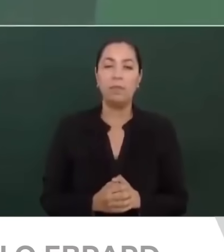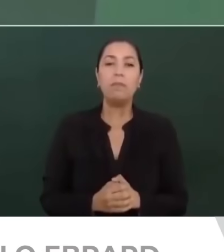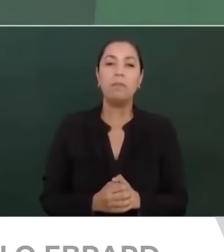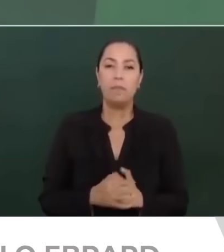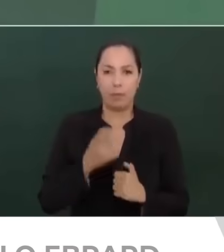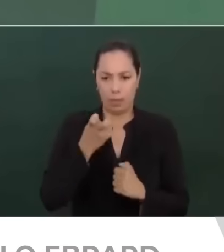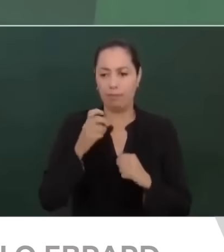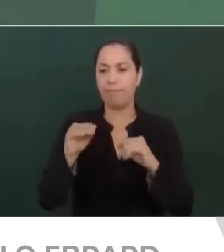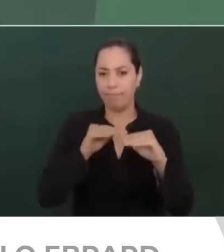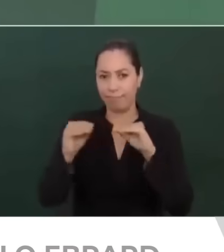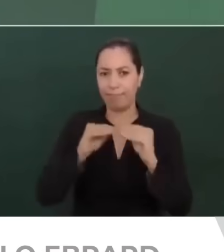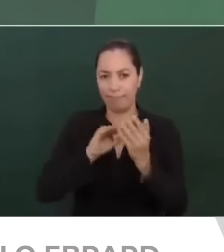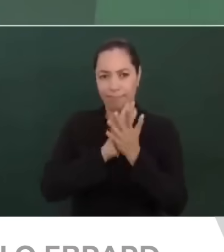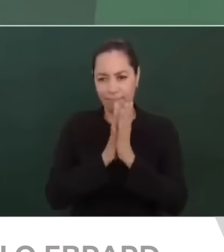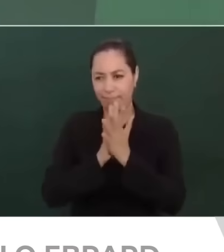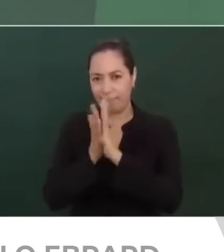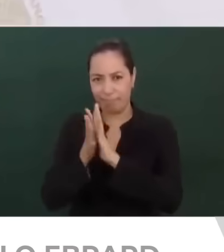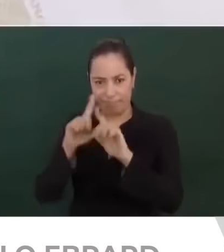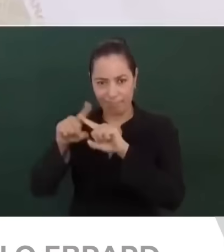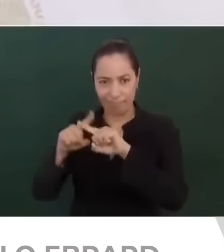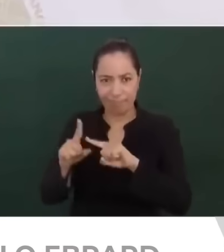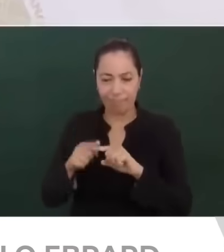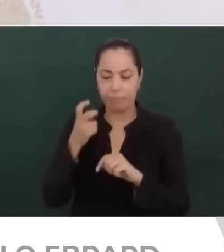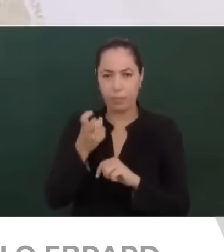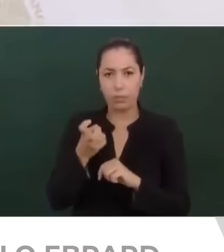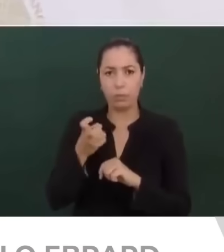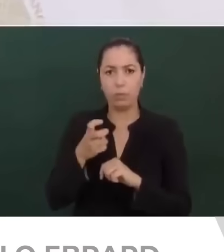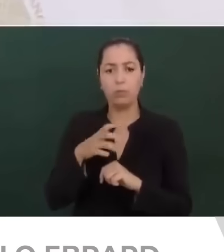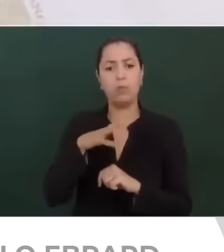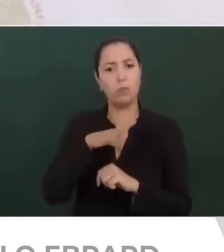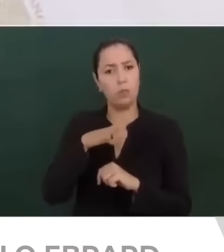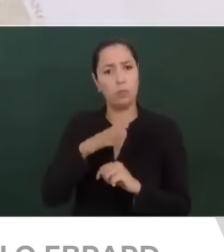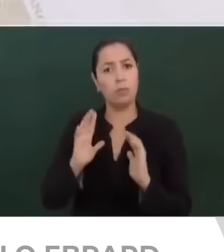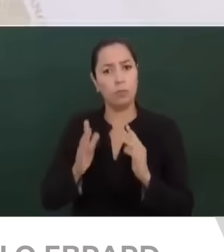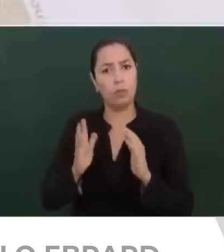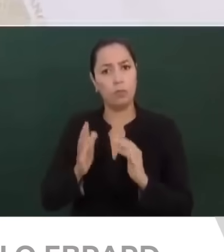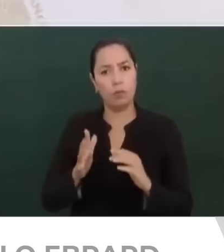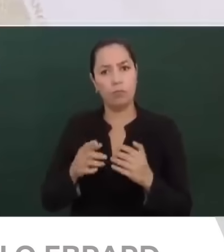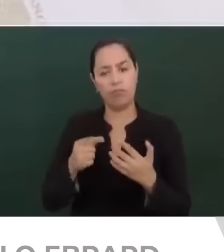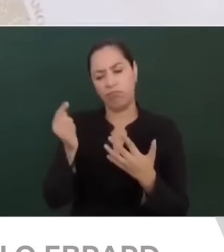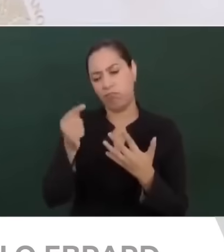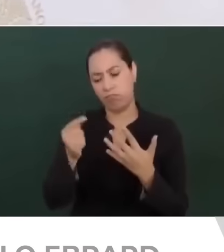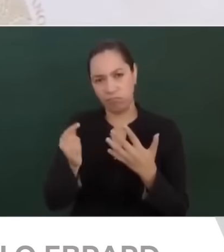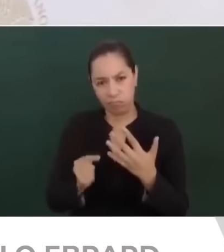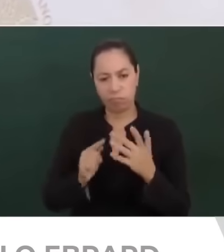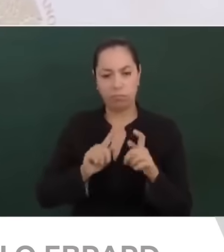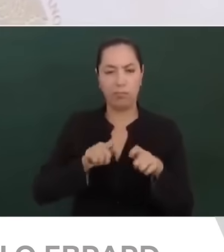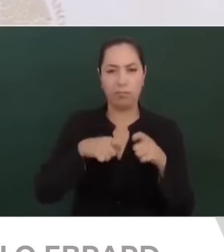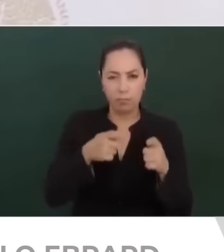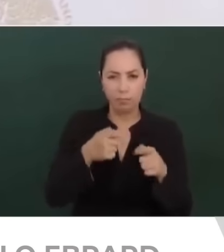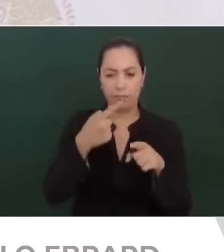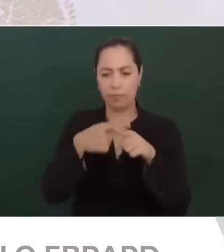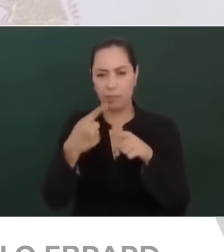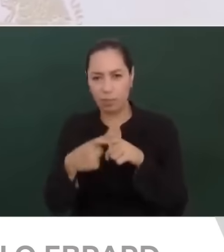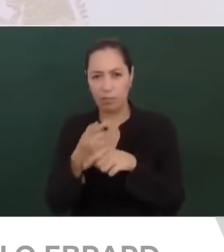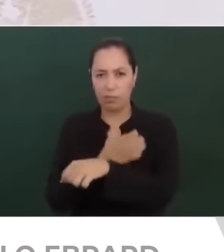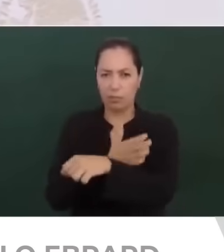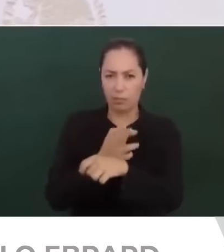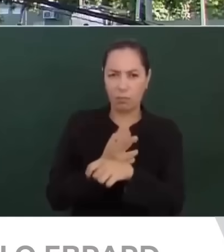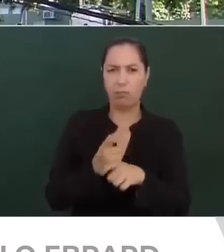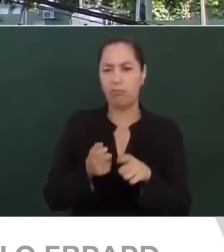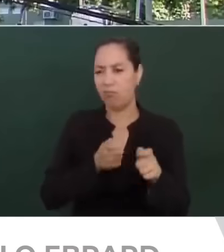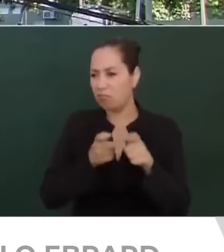movimiento de transformación ya están saliendo los coordinadores todo muy bien